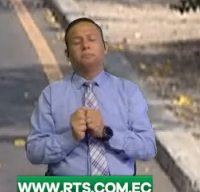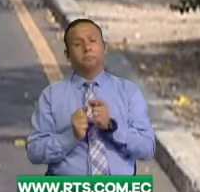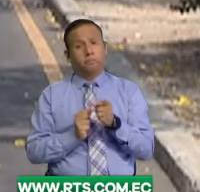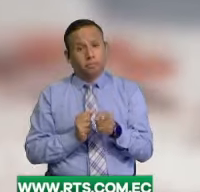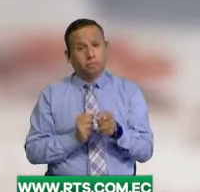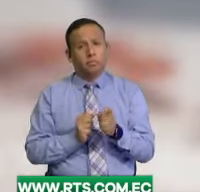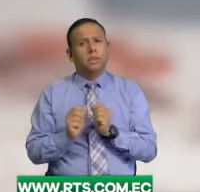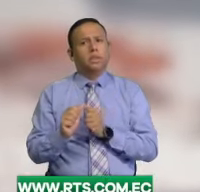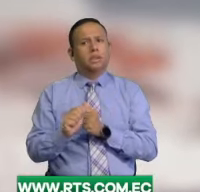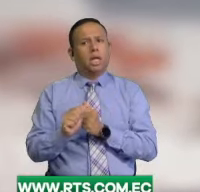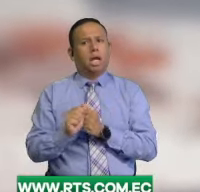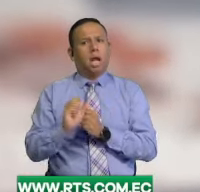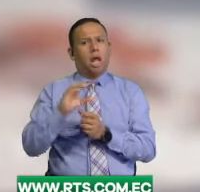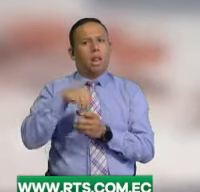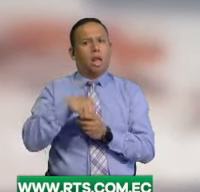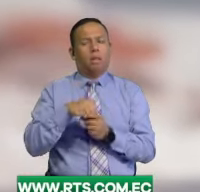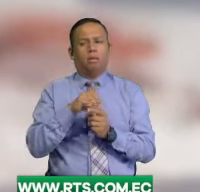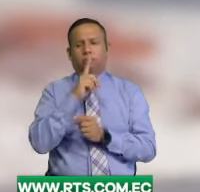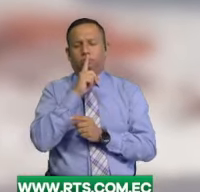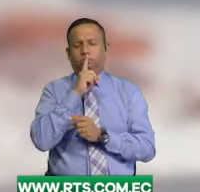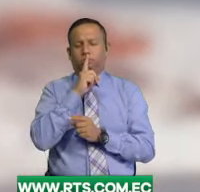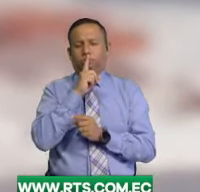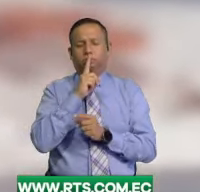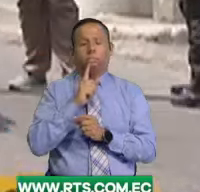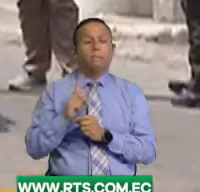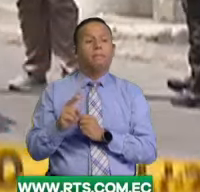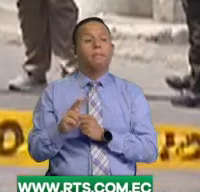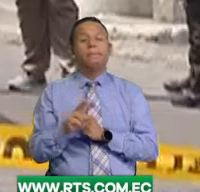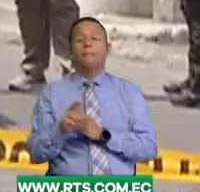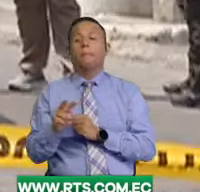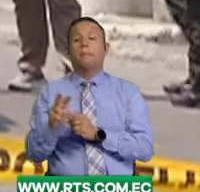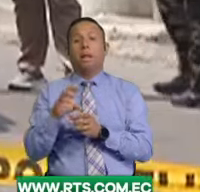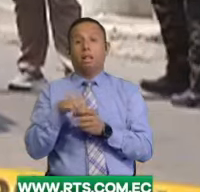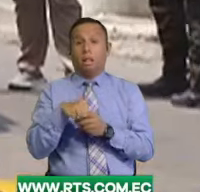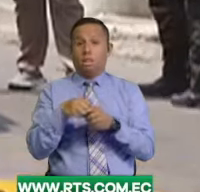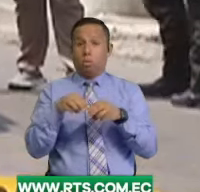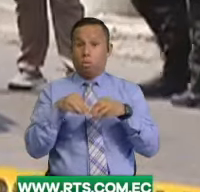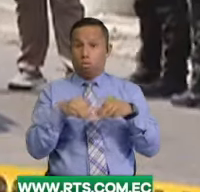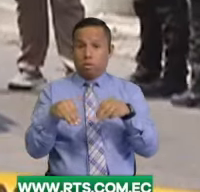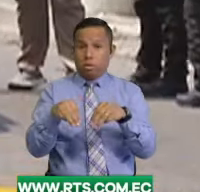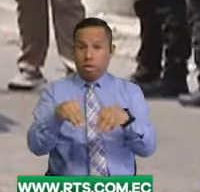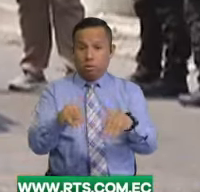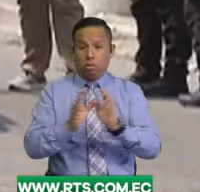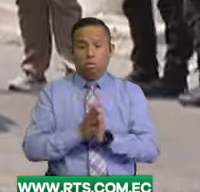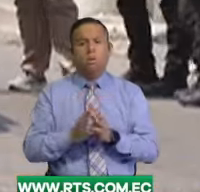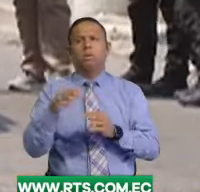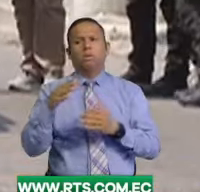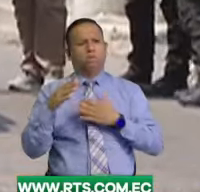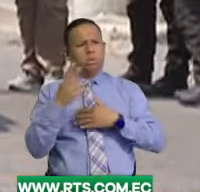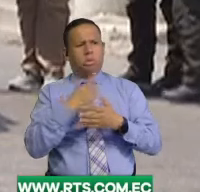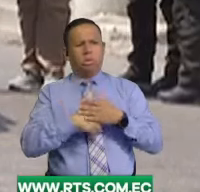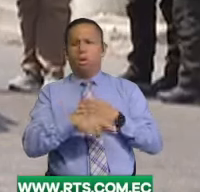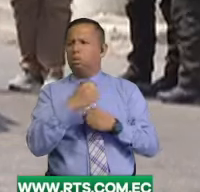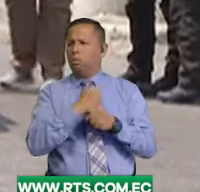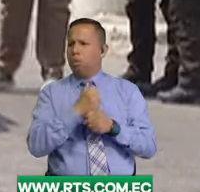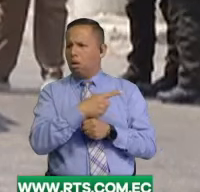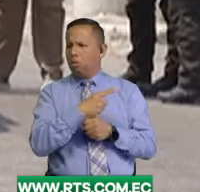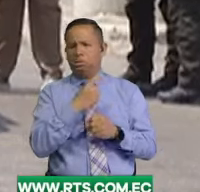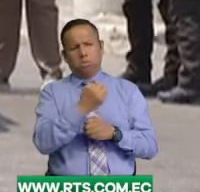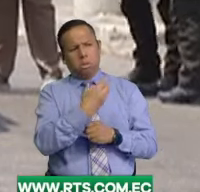había un campanero en el interior caminando entre las perchas. Y mis hijos van ahí, pues. ¿Está bien su hija? Así me cometan la chica